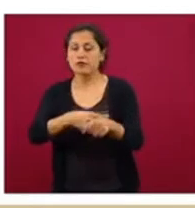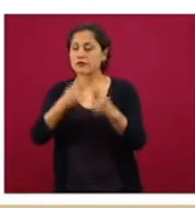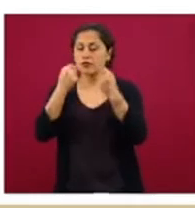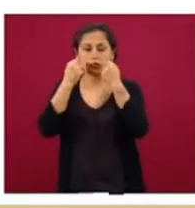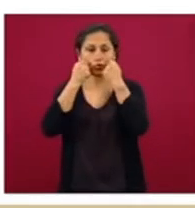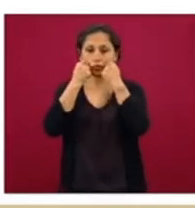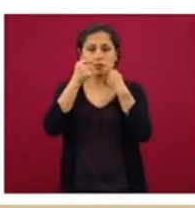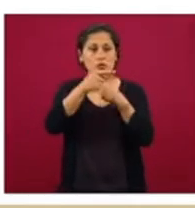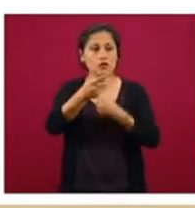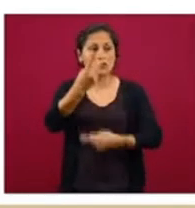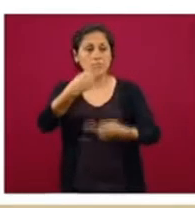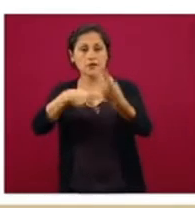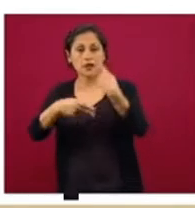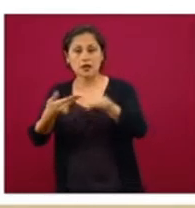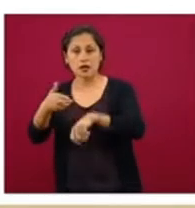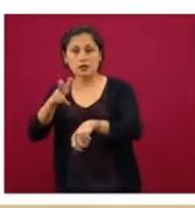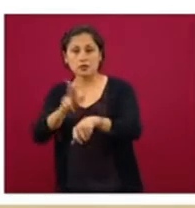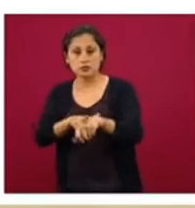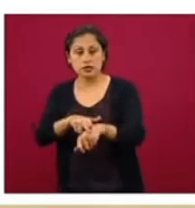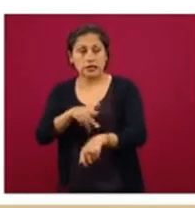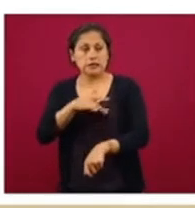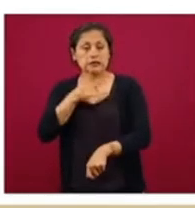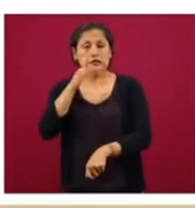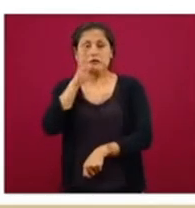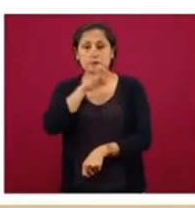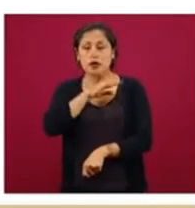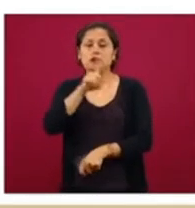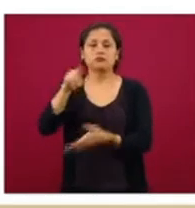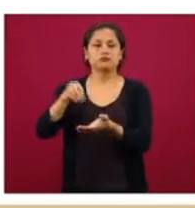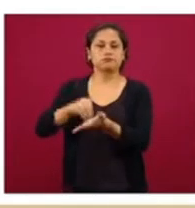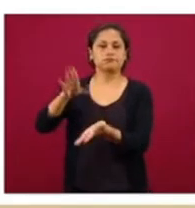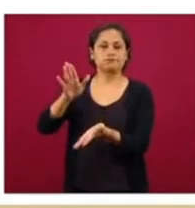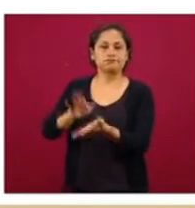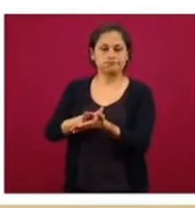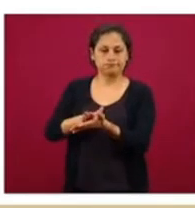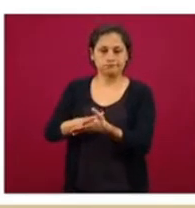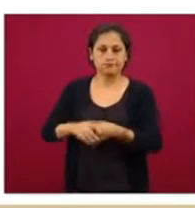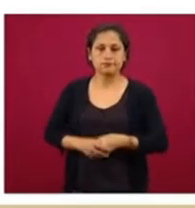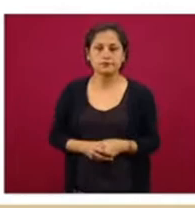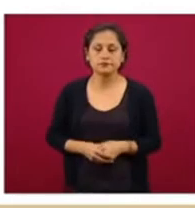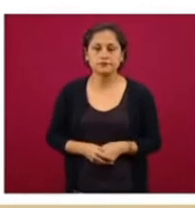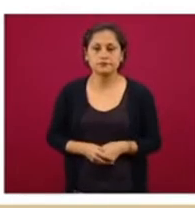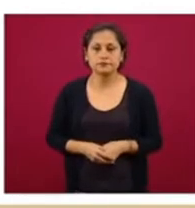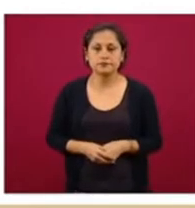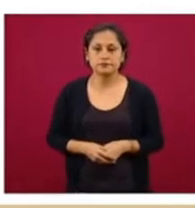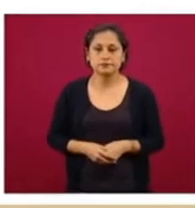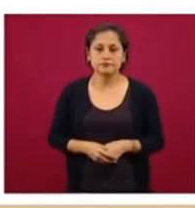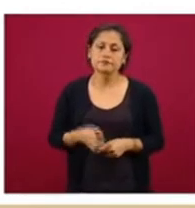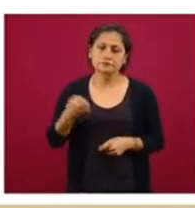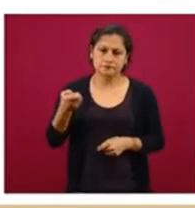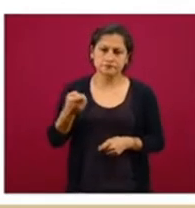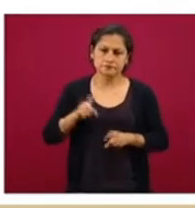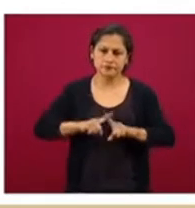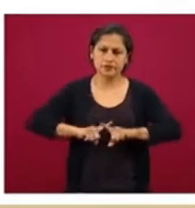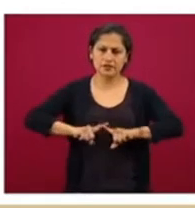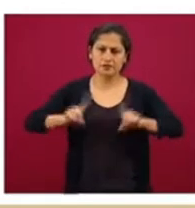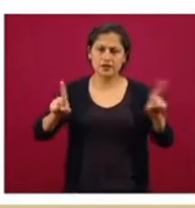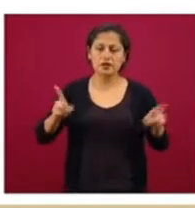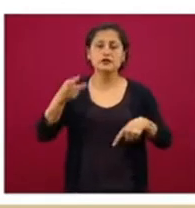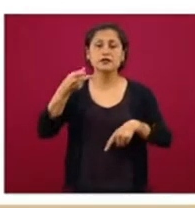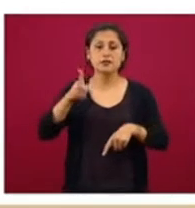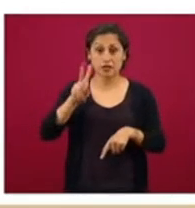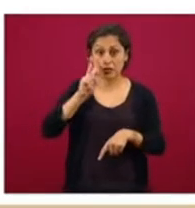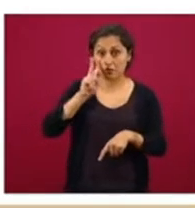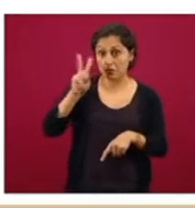desde que tenían los síntomas. Son otras dimensiones, pero la tendencia es exactamente la